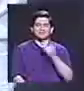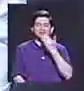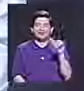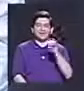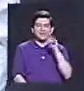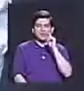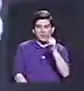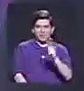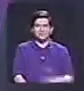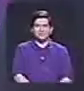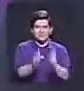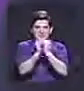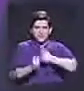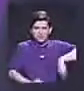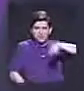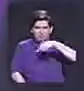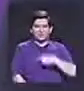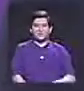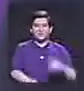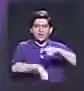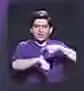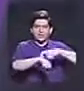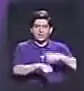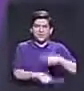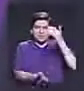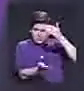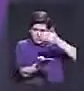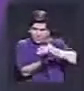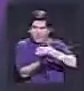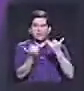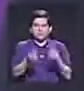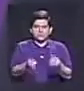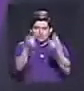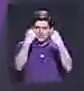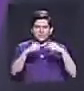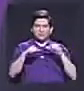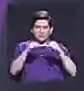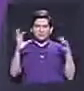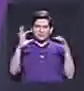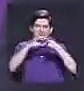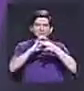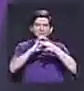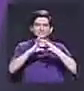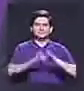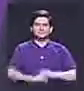gracias también a ustedes por estar con nosotros. Es momento de irnos a una pausa, ya volvemos con más de Nexos.